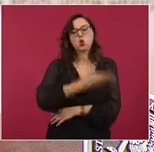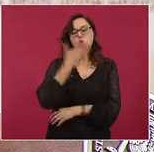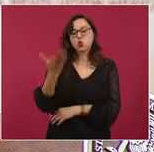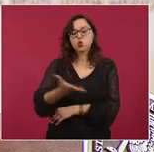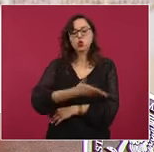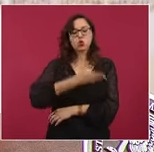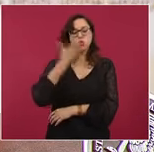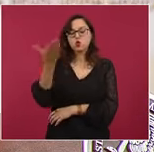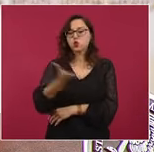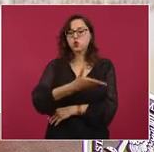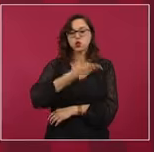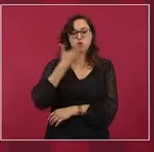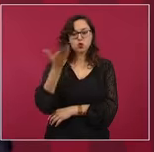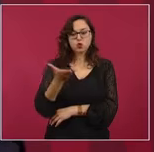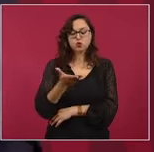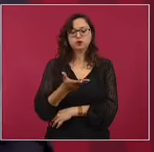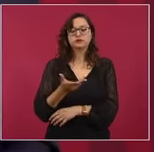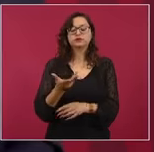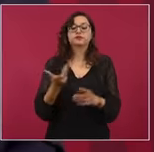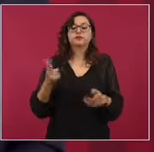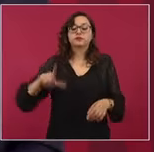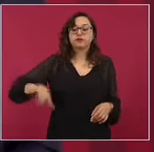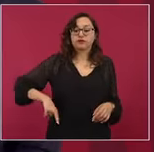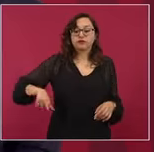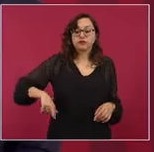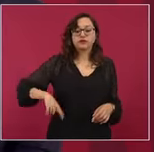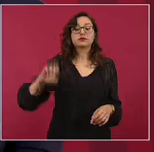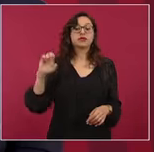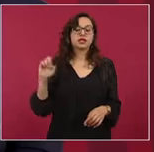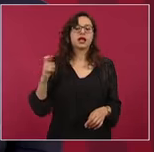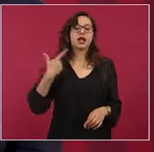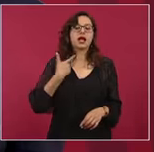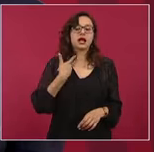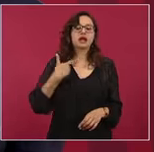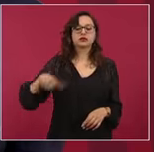El gobierno no estaba